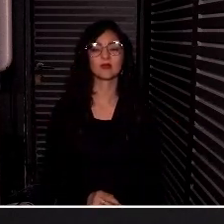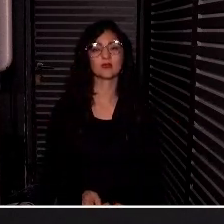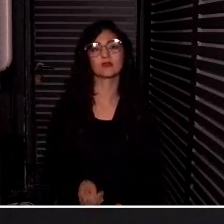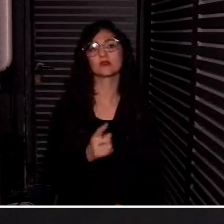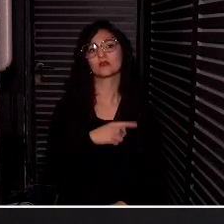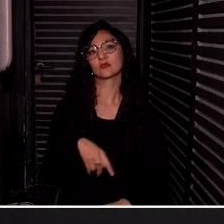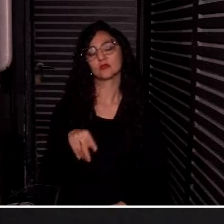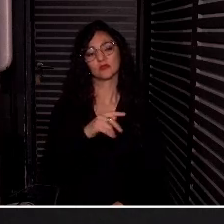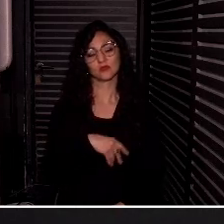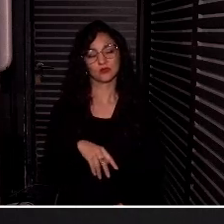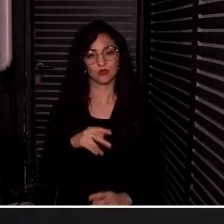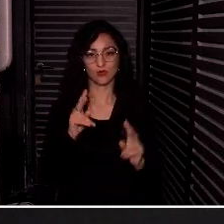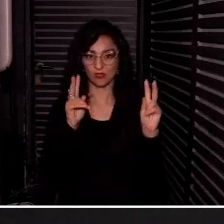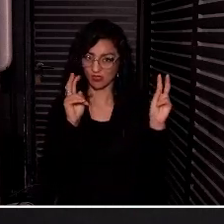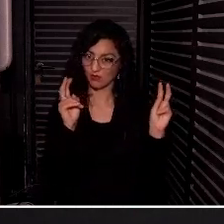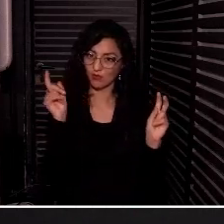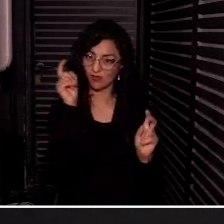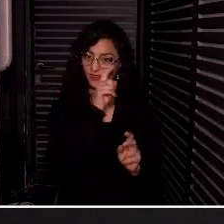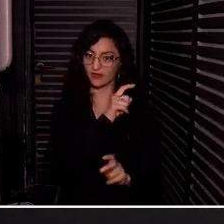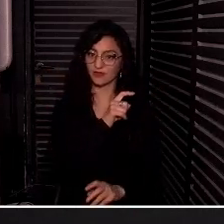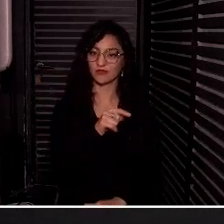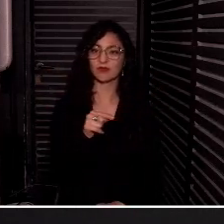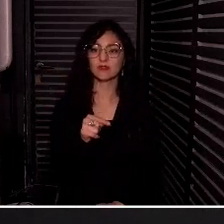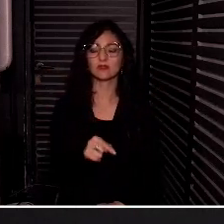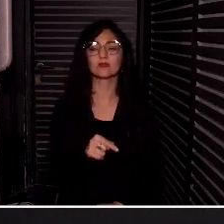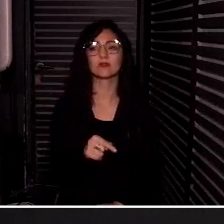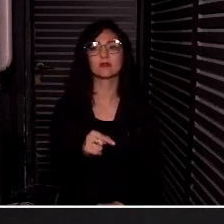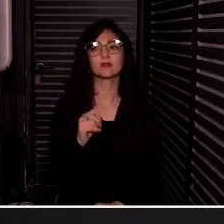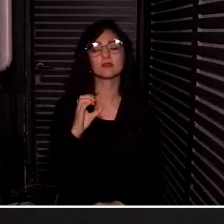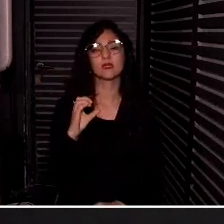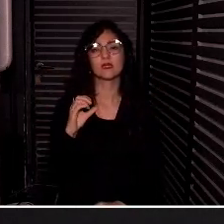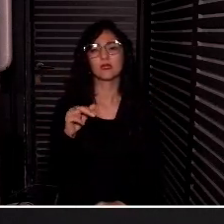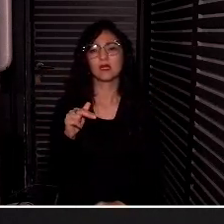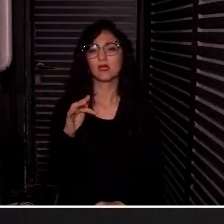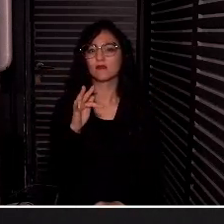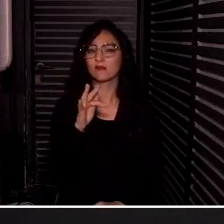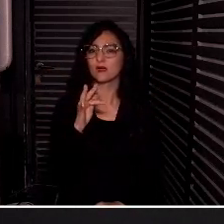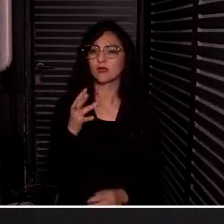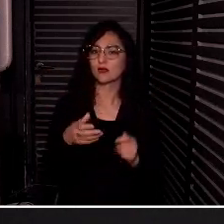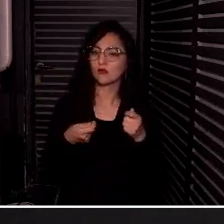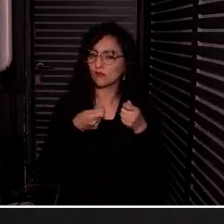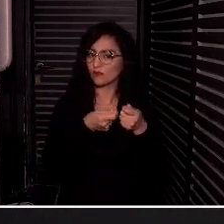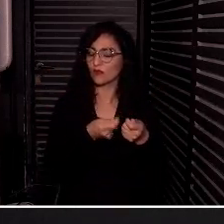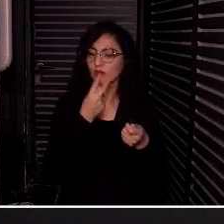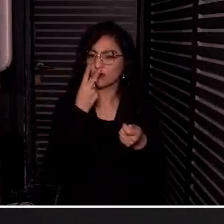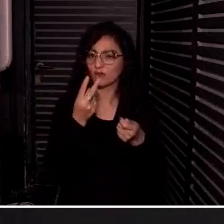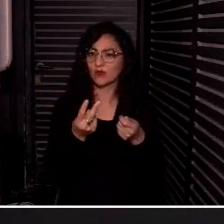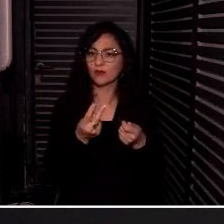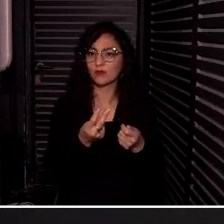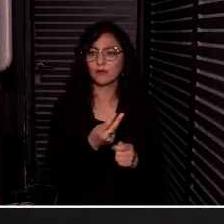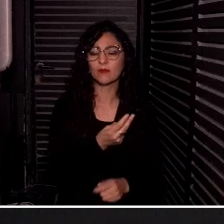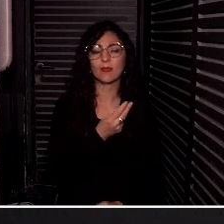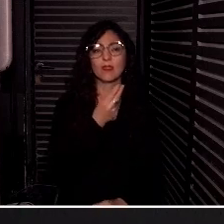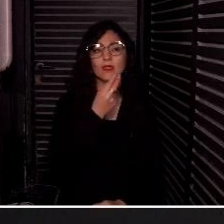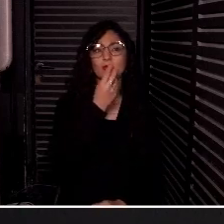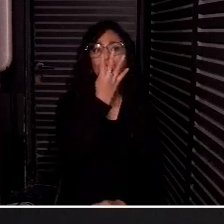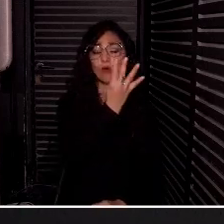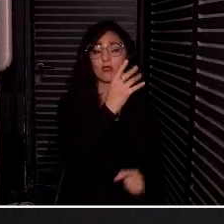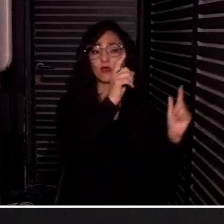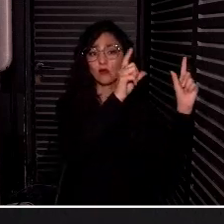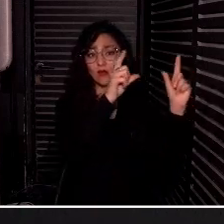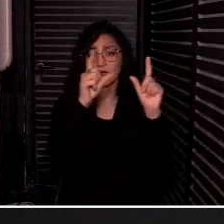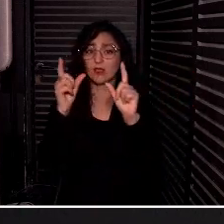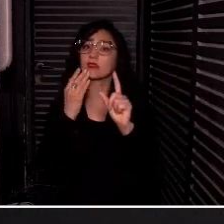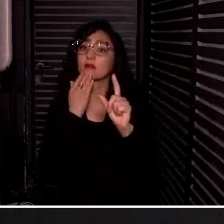radical cierto porque si ustedes vieron los resultados de la cf del primer trimestre de este año ya tres de los cuatro canales donde está incluido